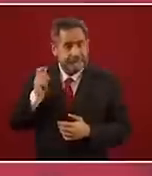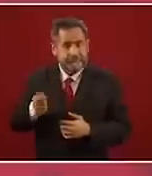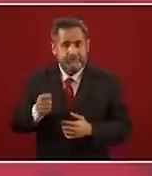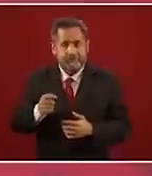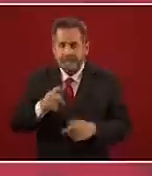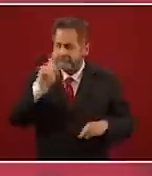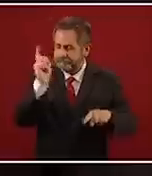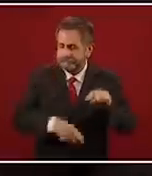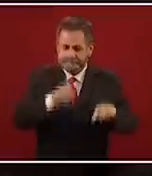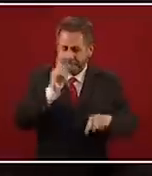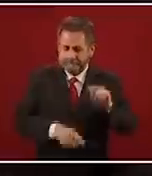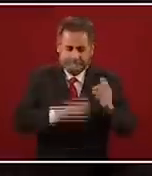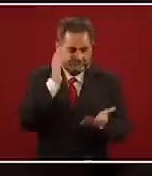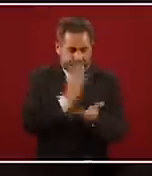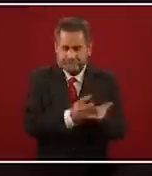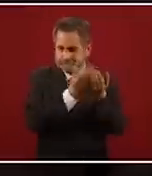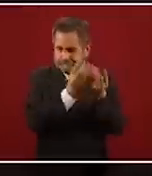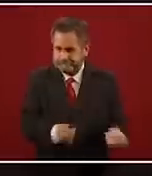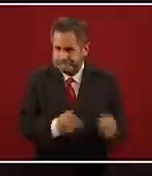ya se vino abajo.